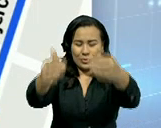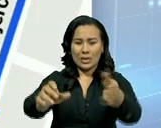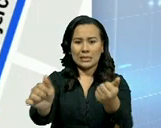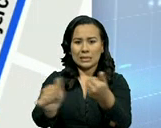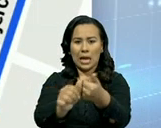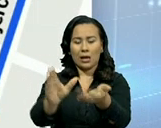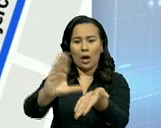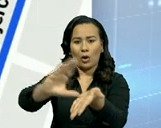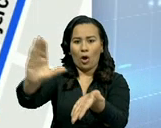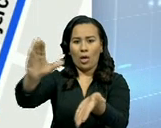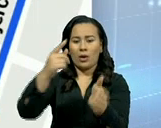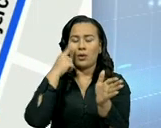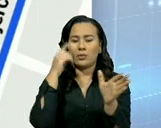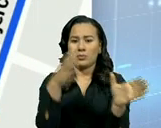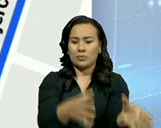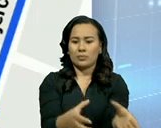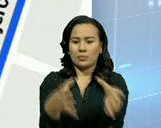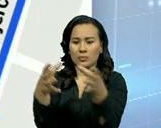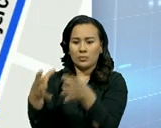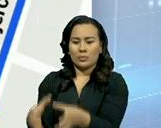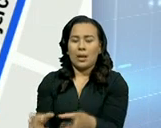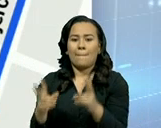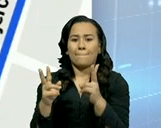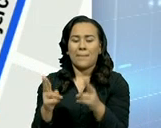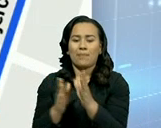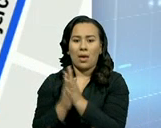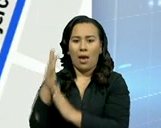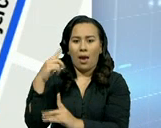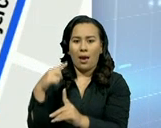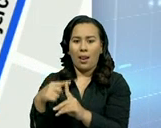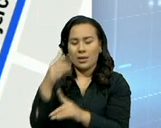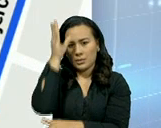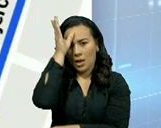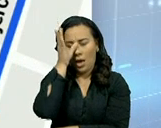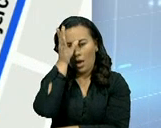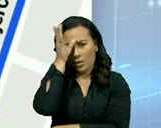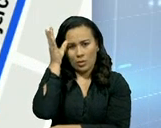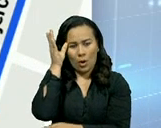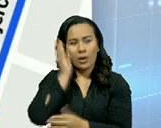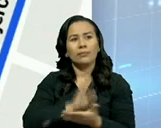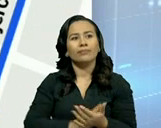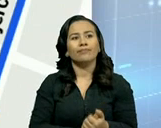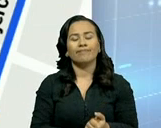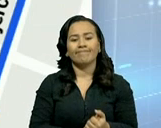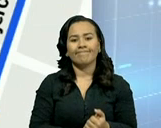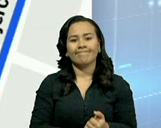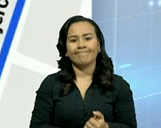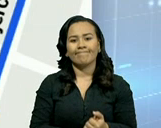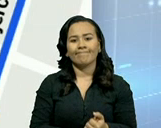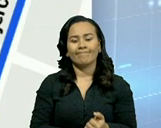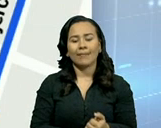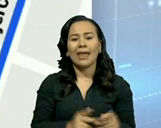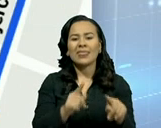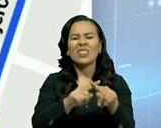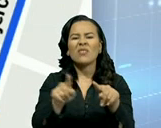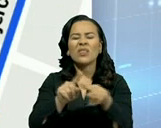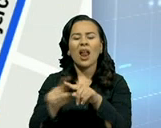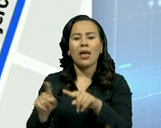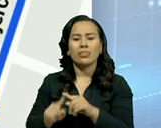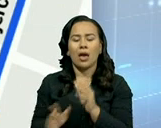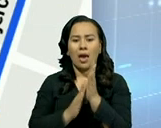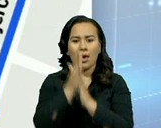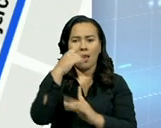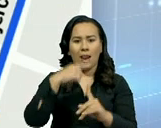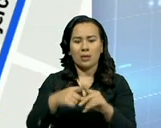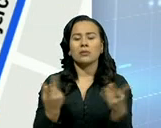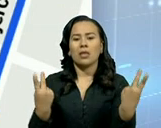está ubicado este templo católico. Bien, esas son las procesiones, 25 procesiones que se efectuarán